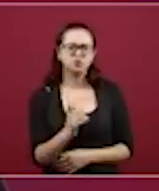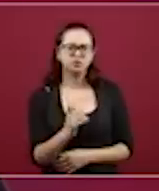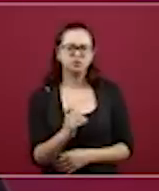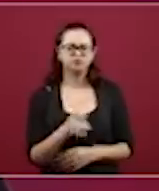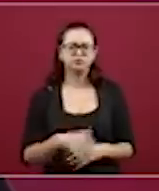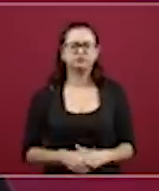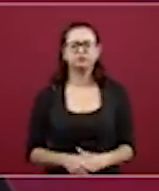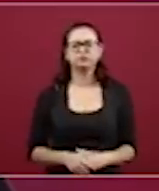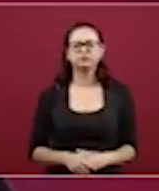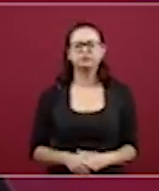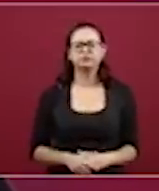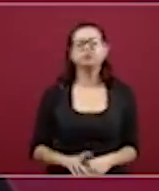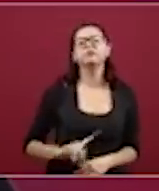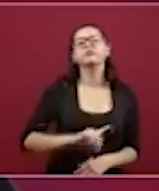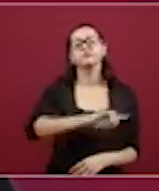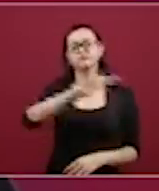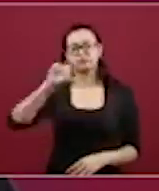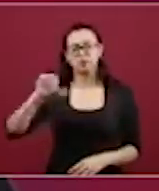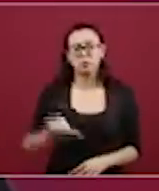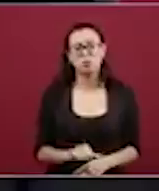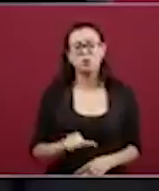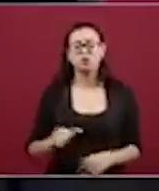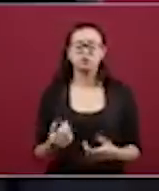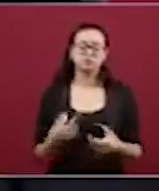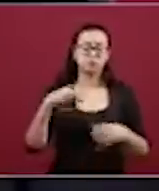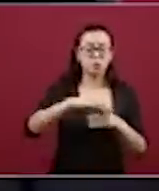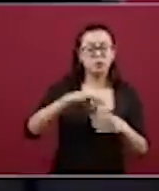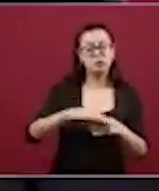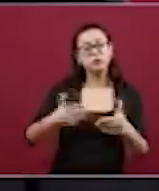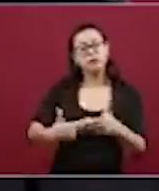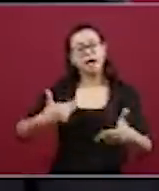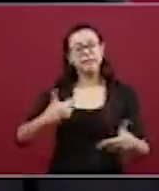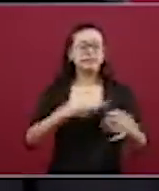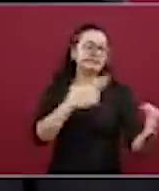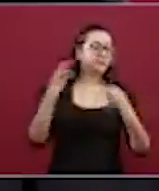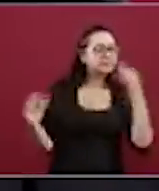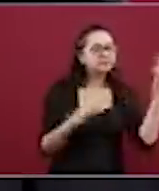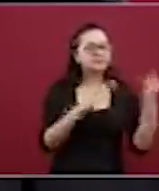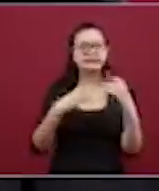En la campaña, en los debates, cuando quisieron